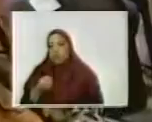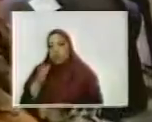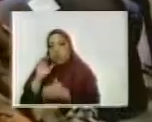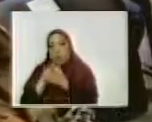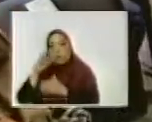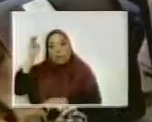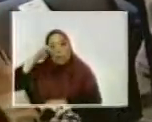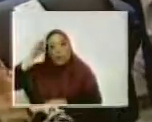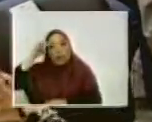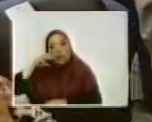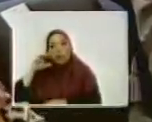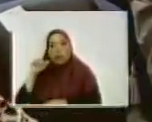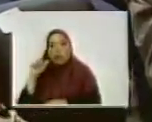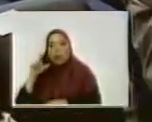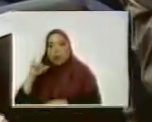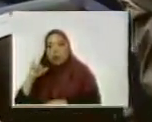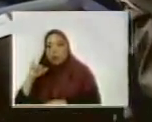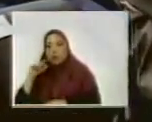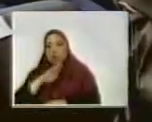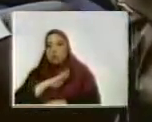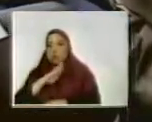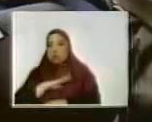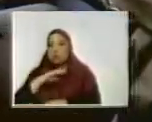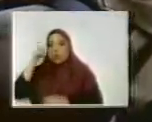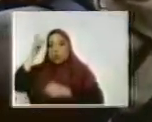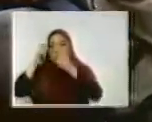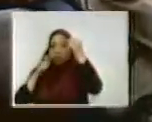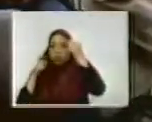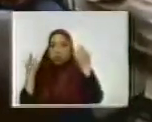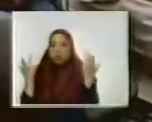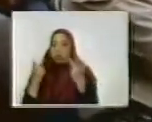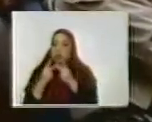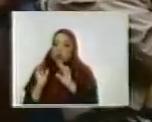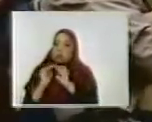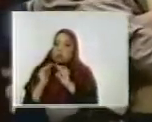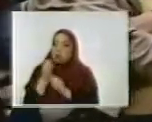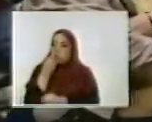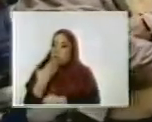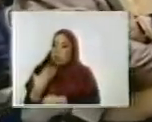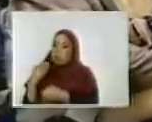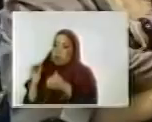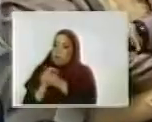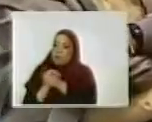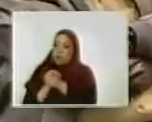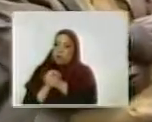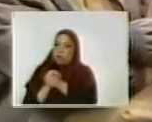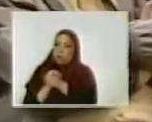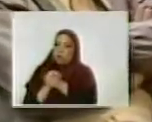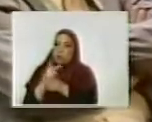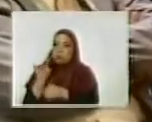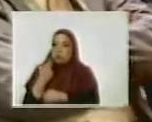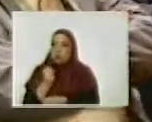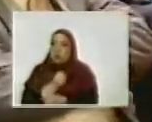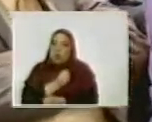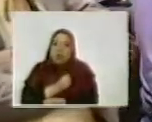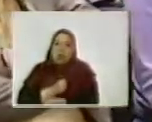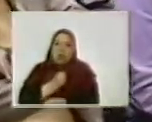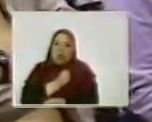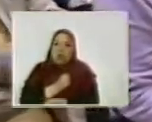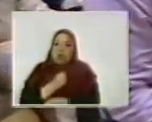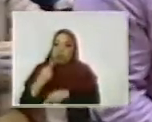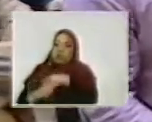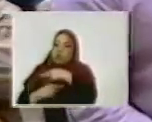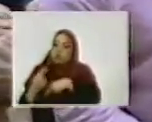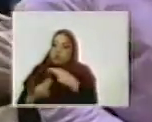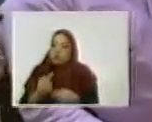maestro, de Alí y mío, Alfredo Maneiro, que ha sabido encarnar este gran compatriota. La calidad revolucionaria,